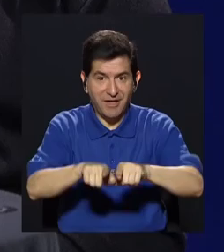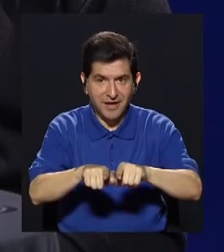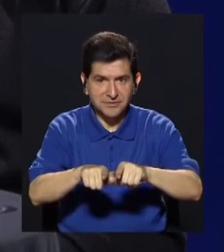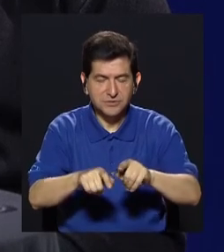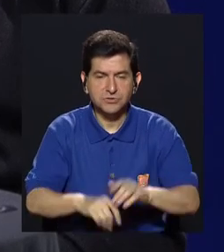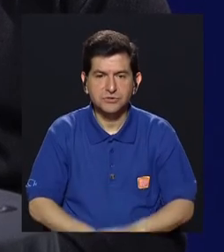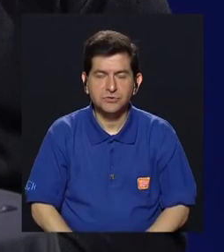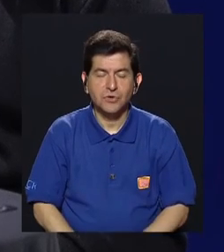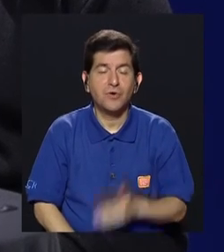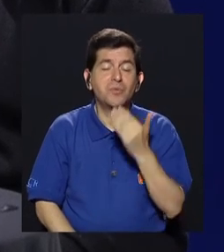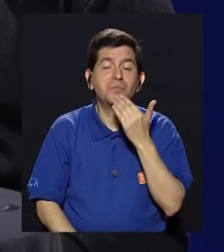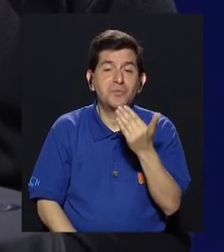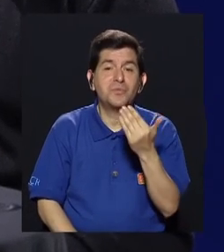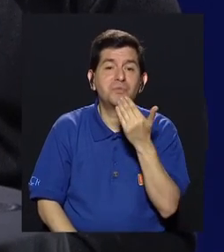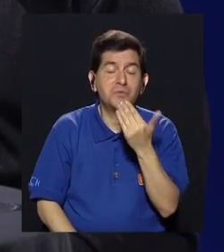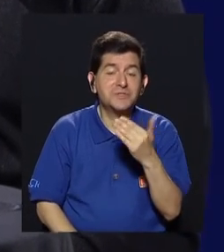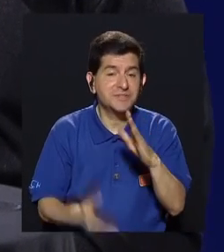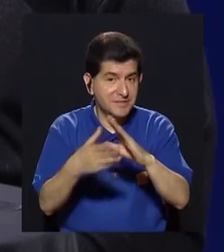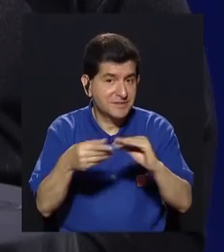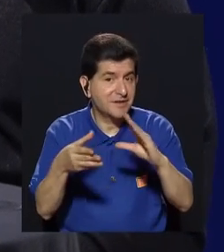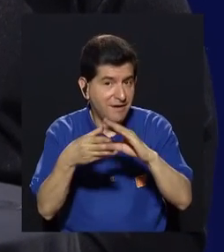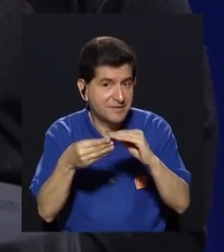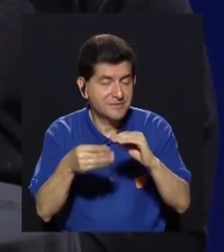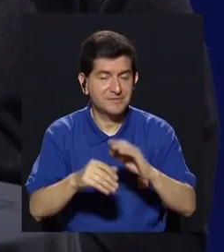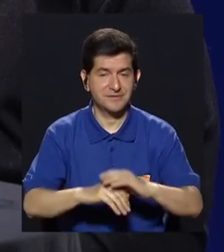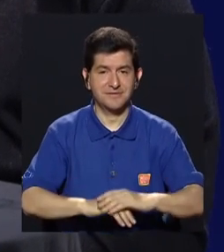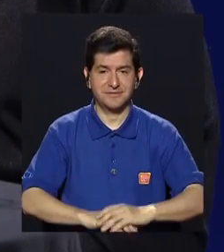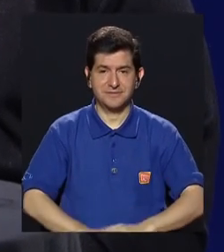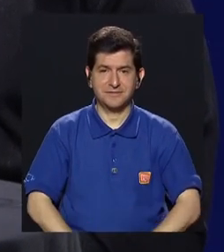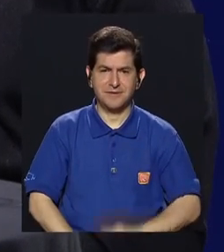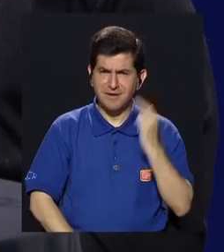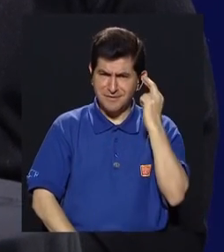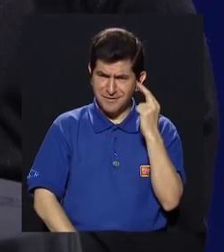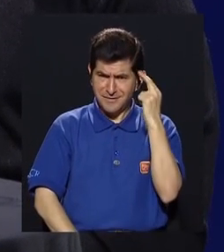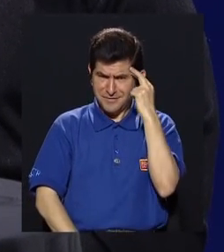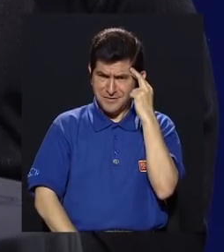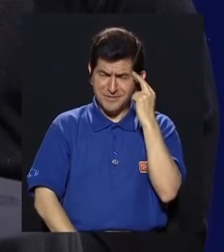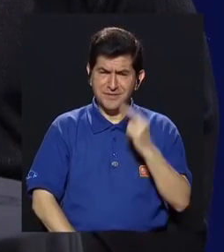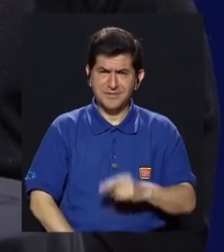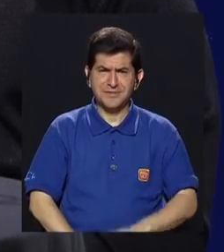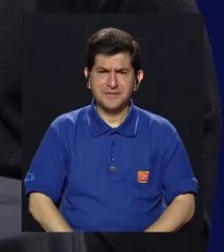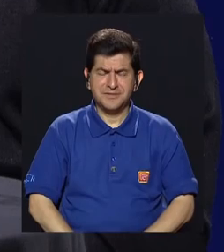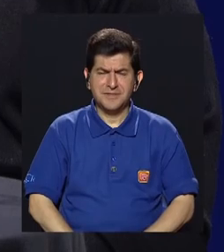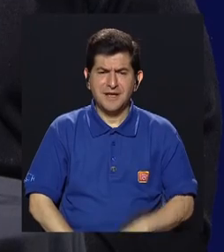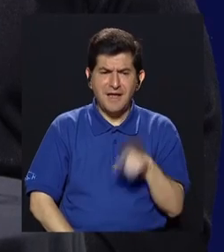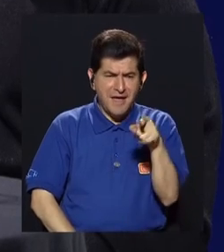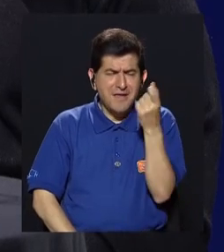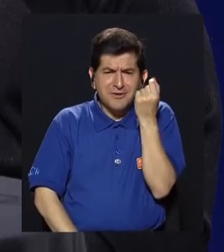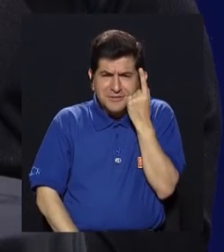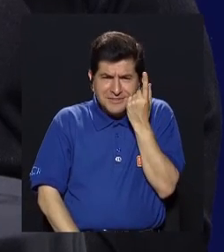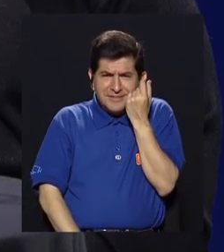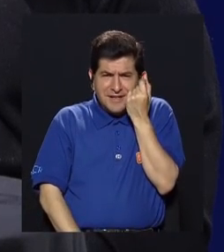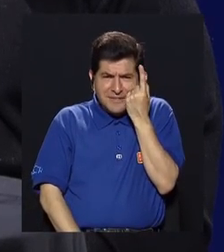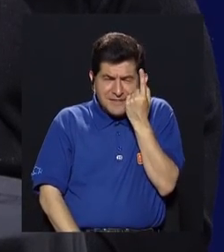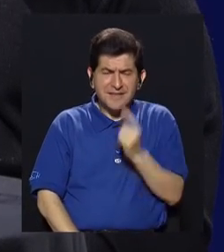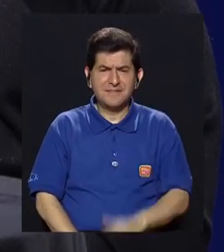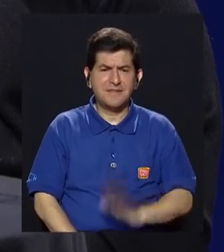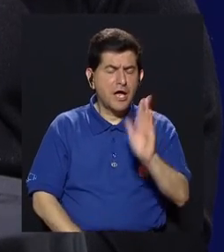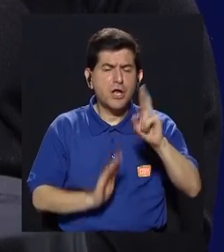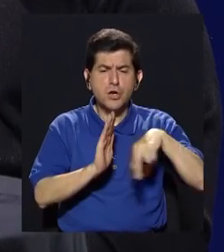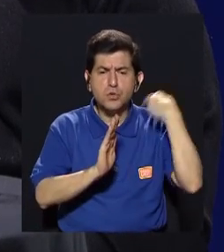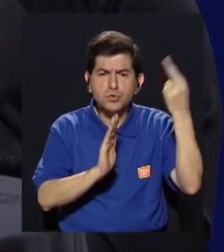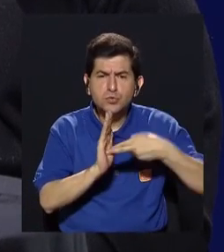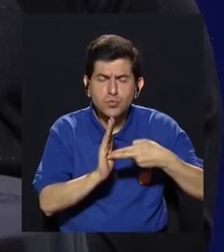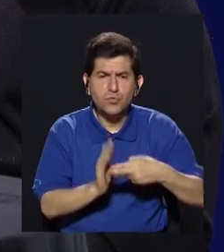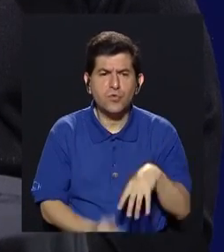de hechos agradezco ese comentario por qué por qué porque entienden verdad entienden